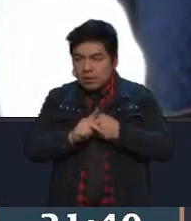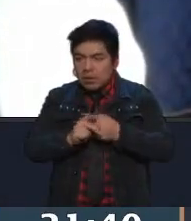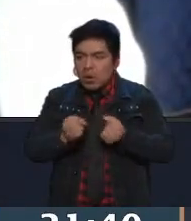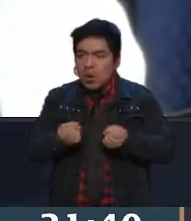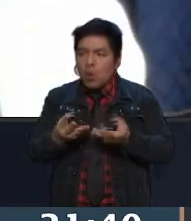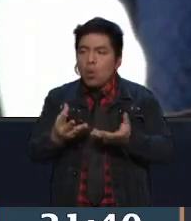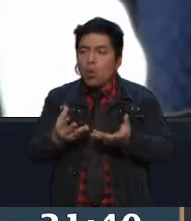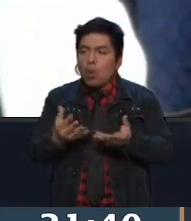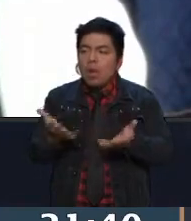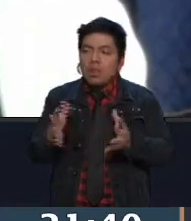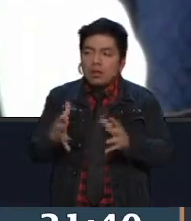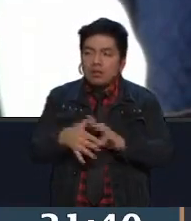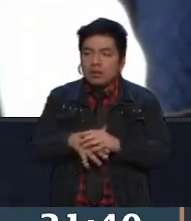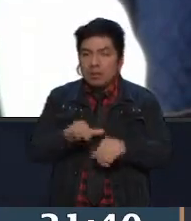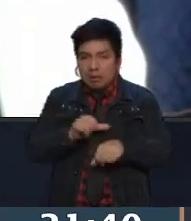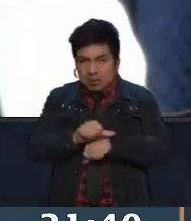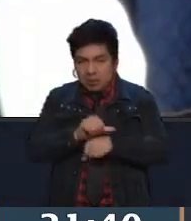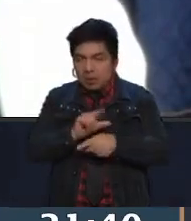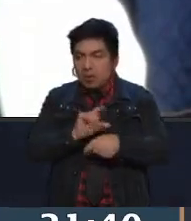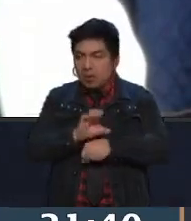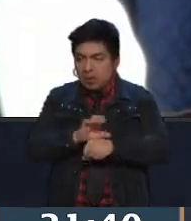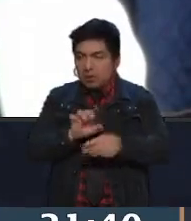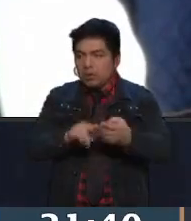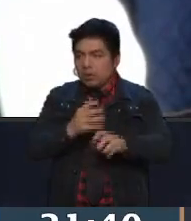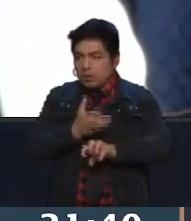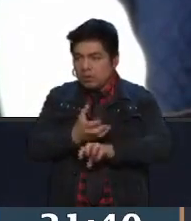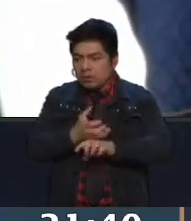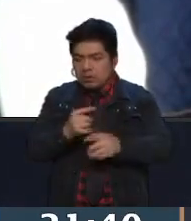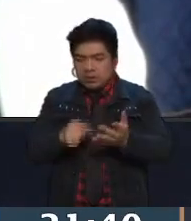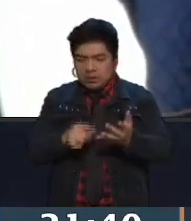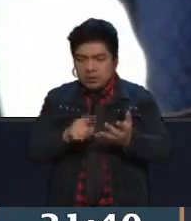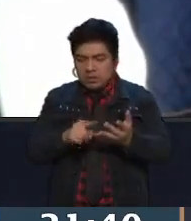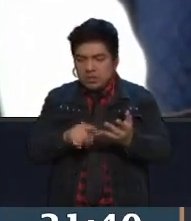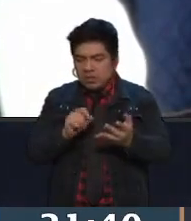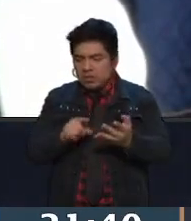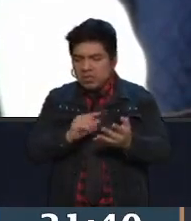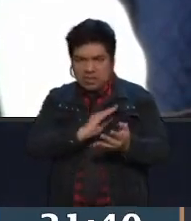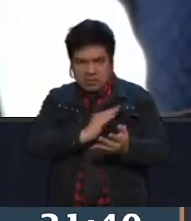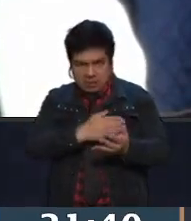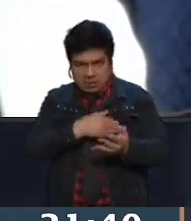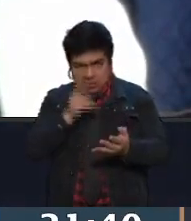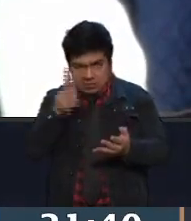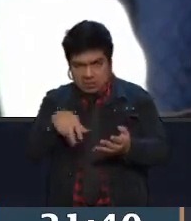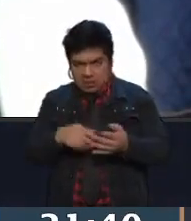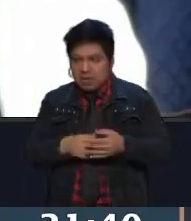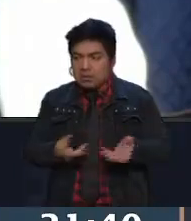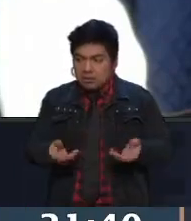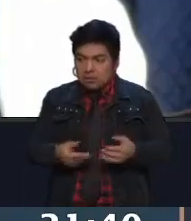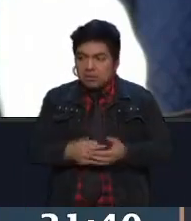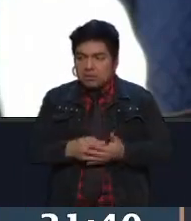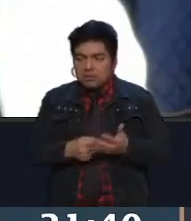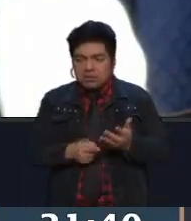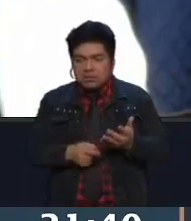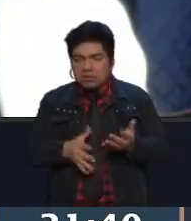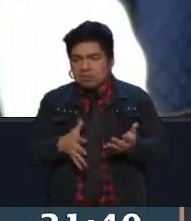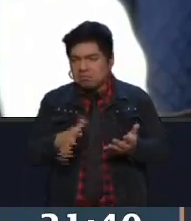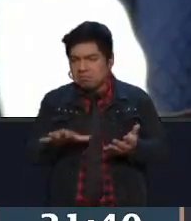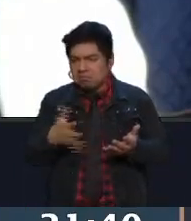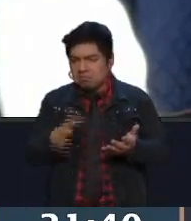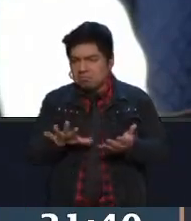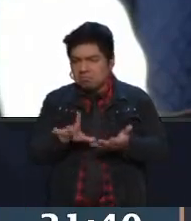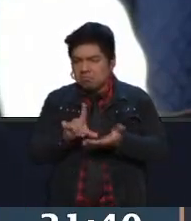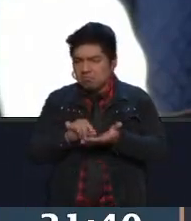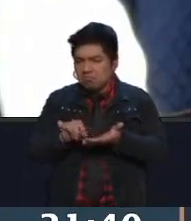países? Específicamente nos hablabas de Argentina, de Colombia, de Estados Unidos y un breve porcentaje, un pequeño porcentaje en España. Más o menos, ¿como cuántos tweets